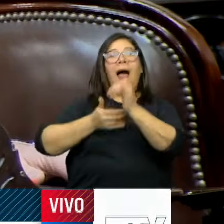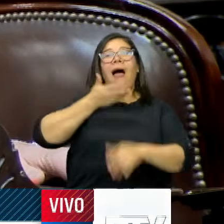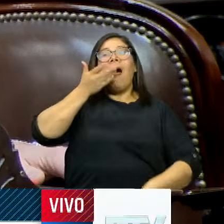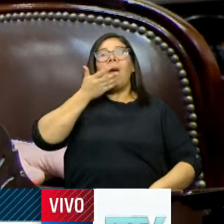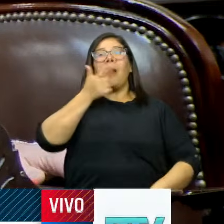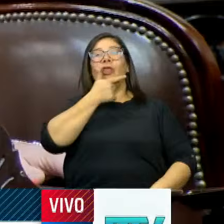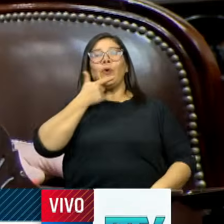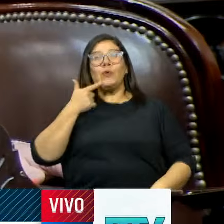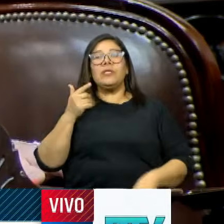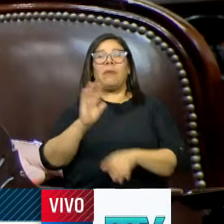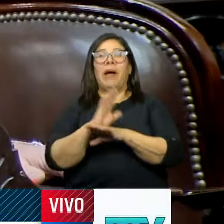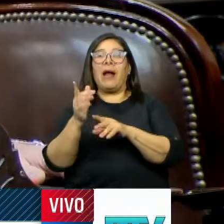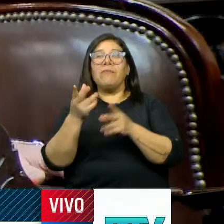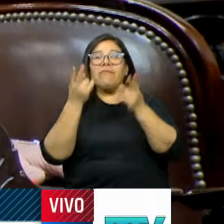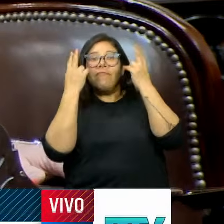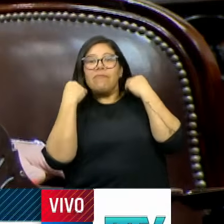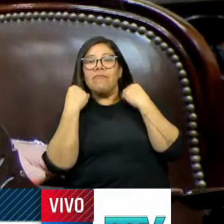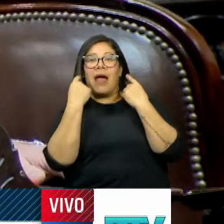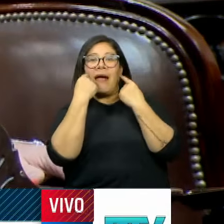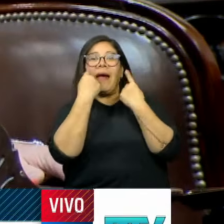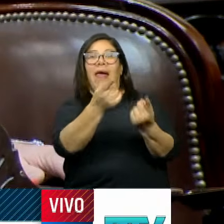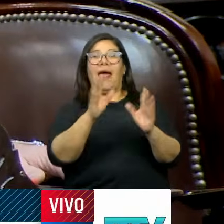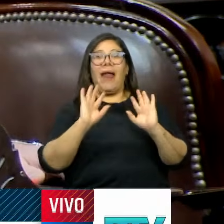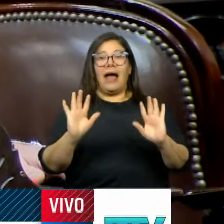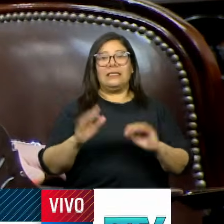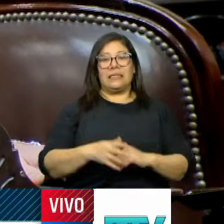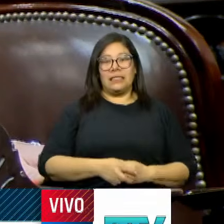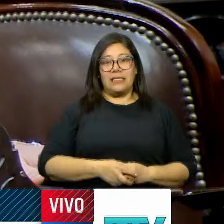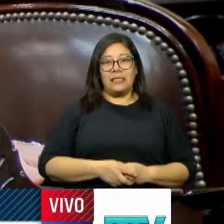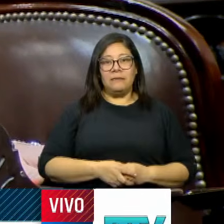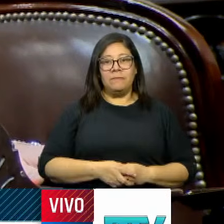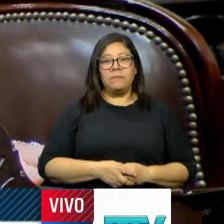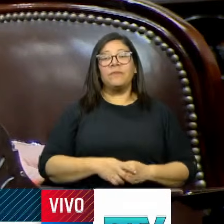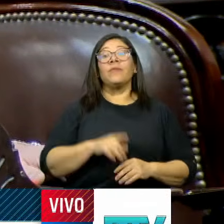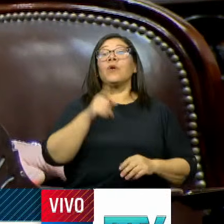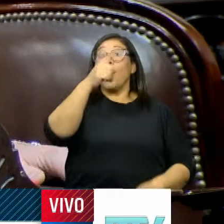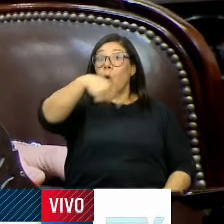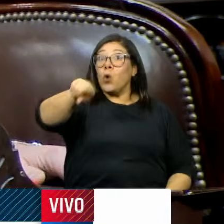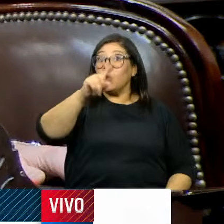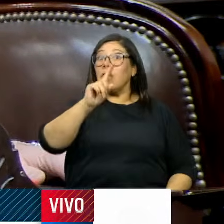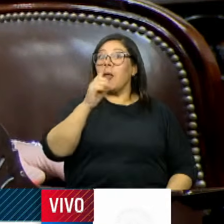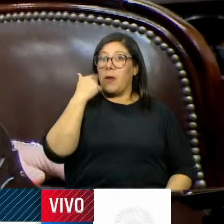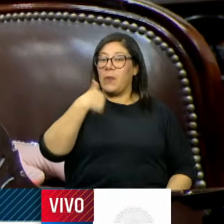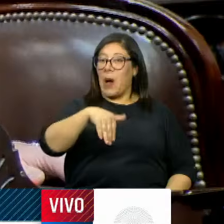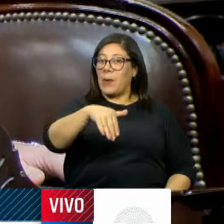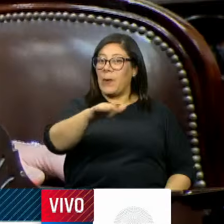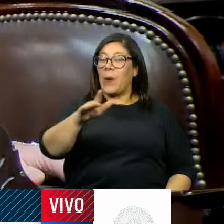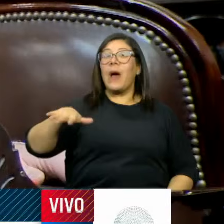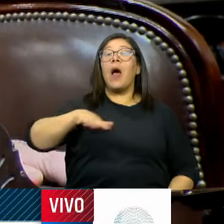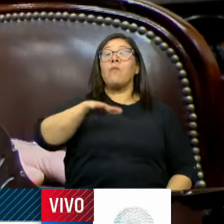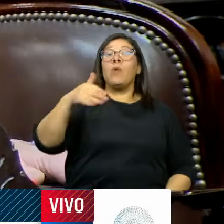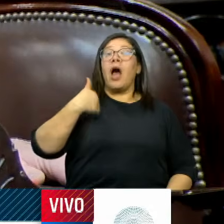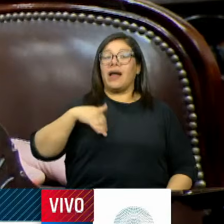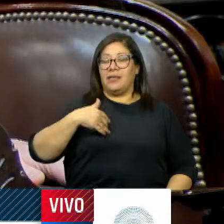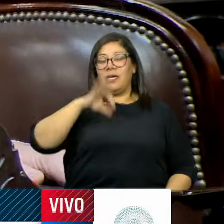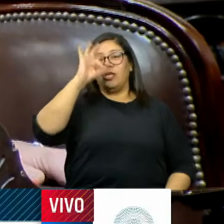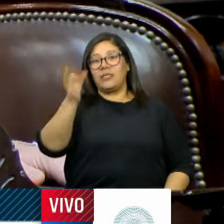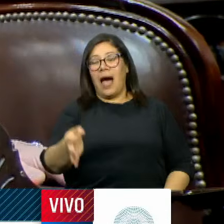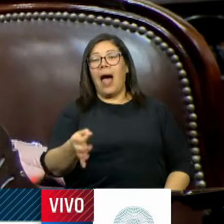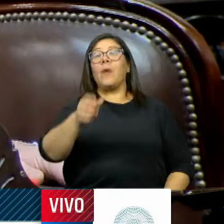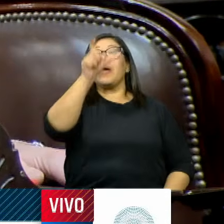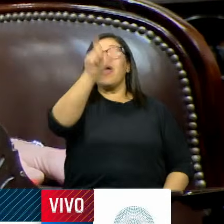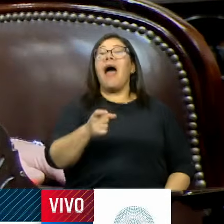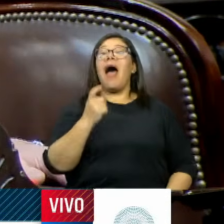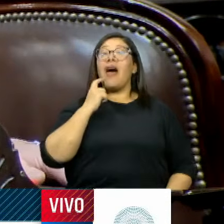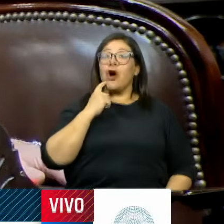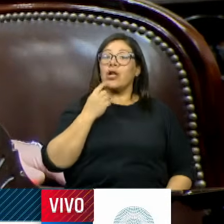sentencia más importante ya la carga sobre sus espaldas. Y la sentencia la tiene la gente, que es un corrupto, que le mintió a la